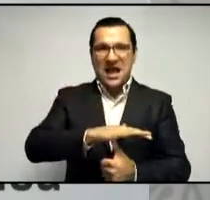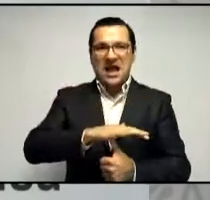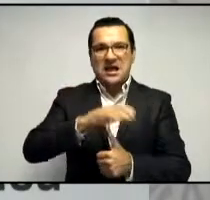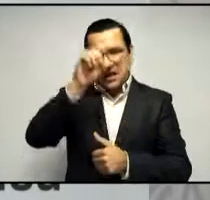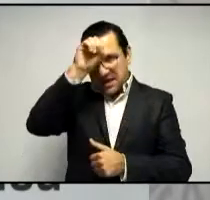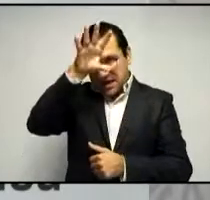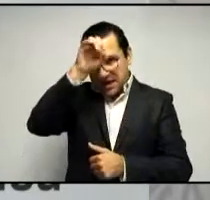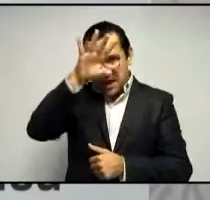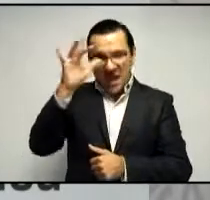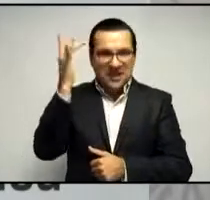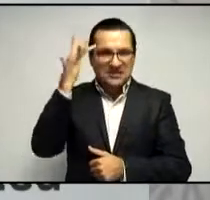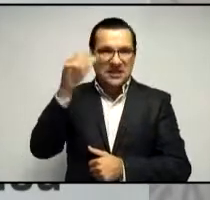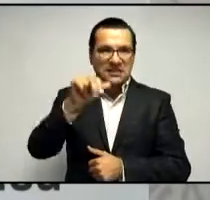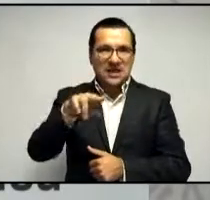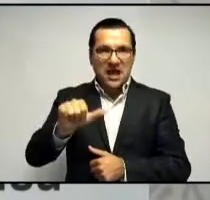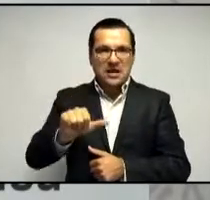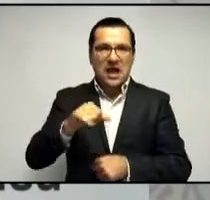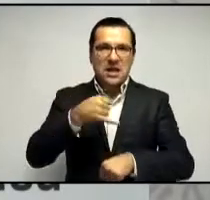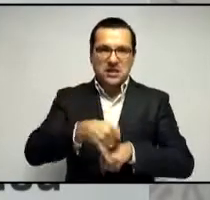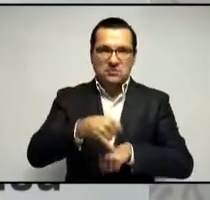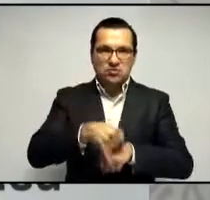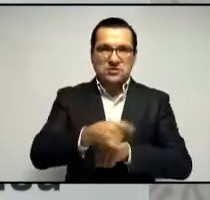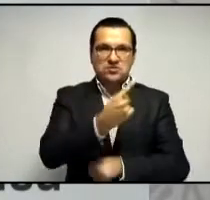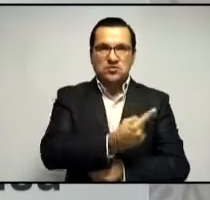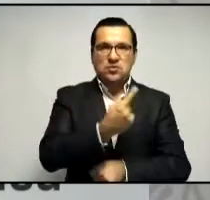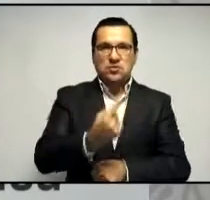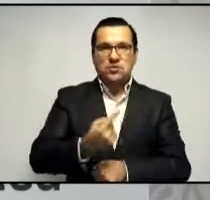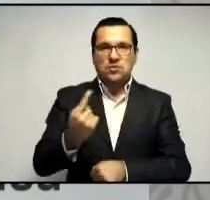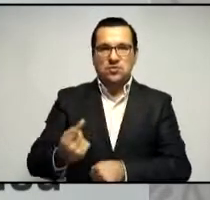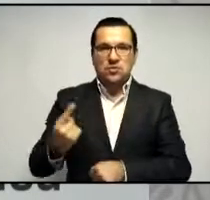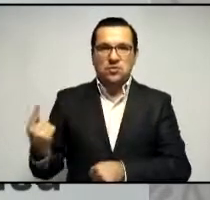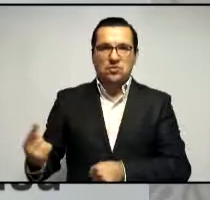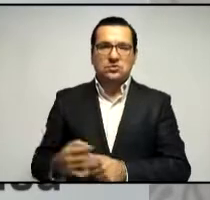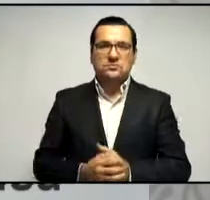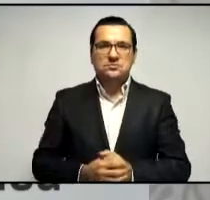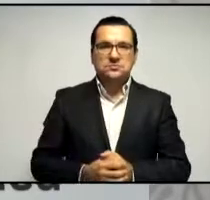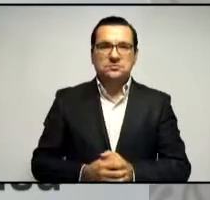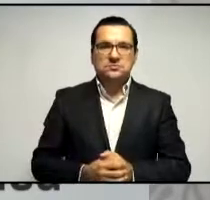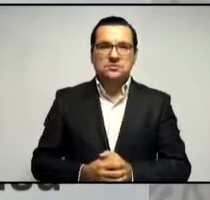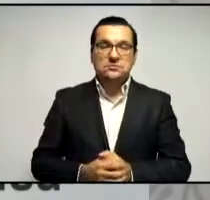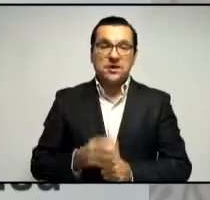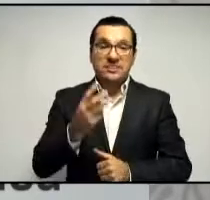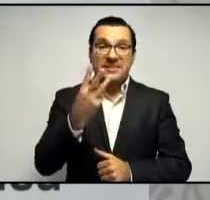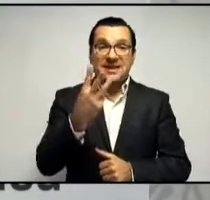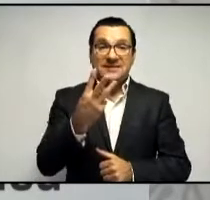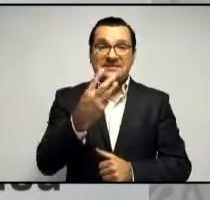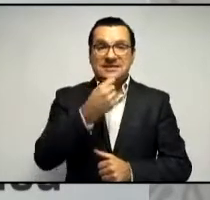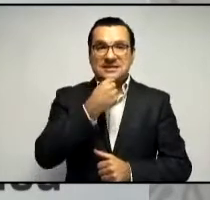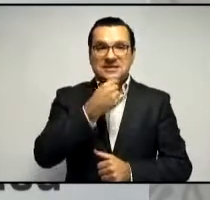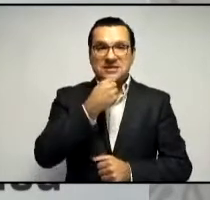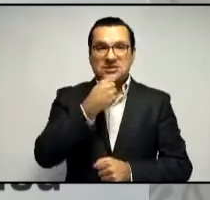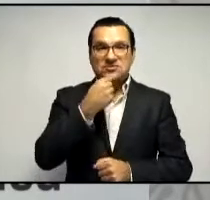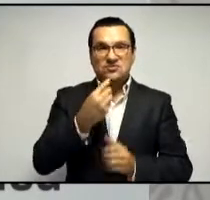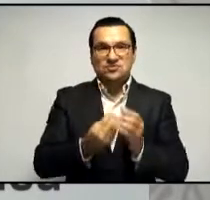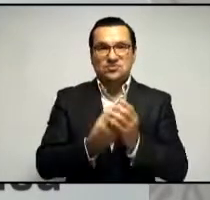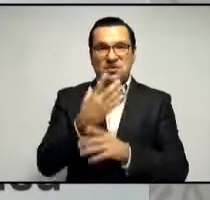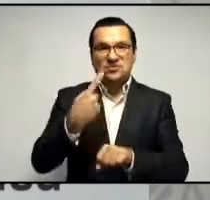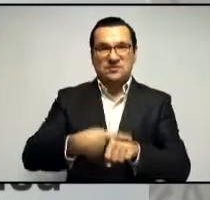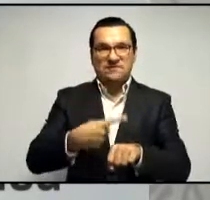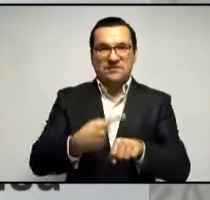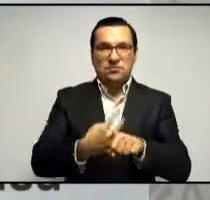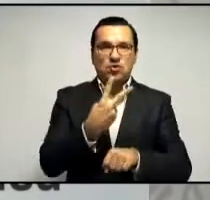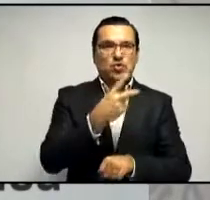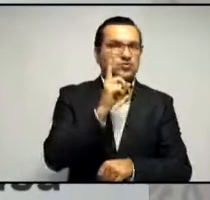santana e imuris 1 cada uno entre ellos 3 casos pediátricos en dos